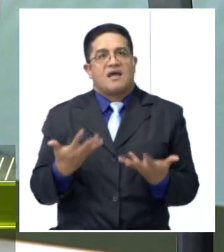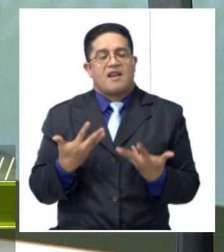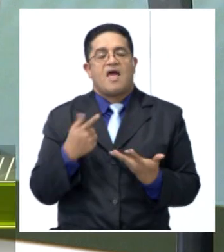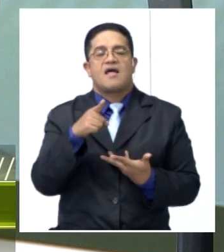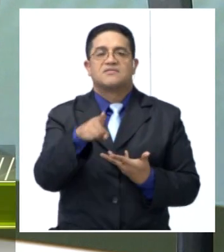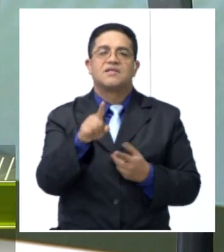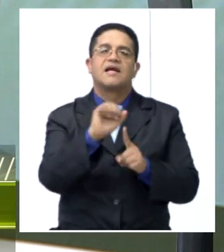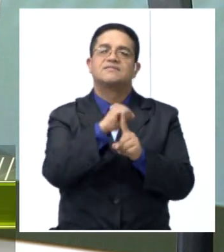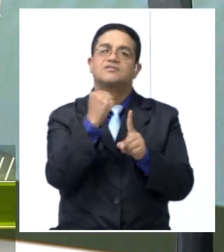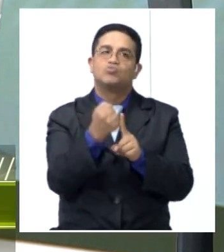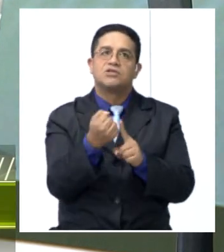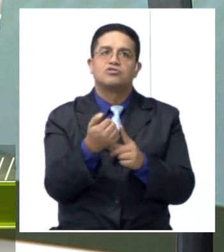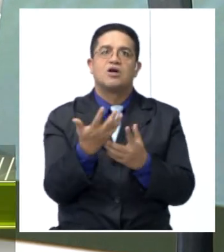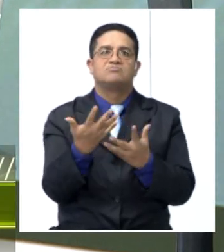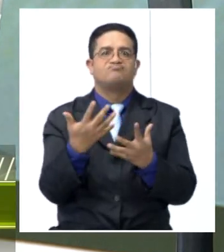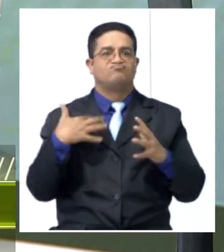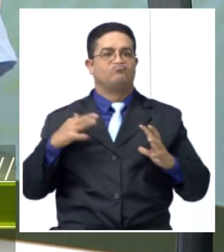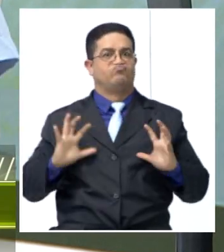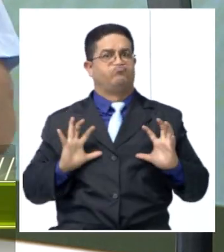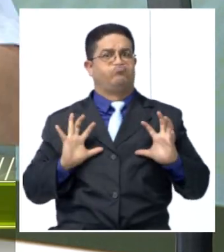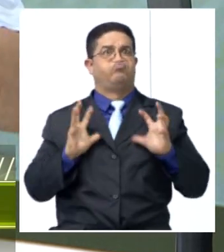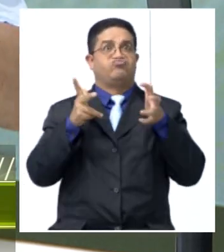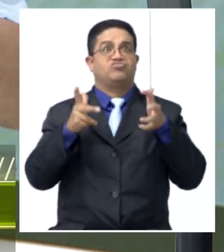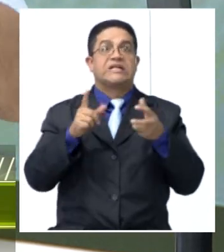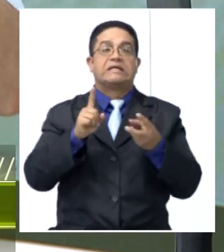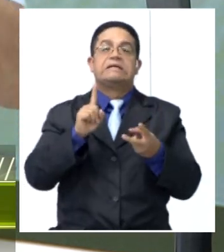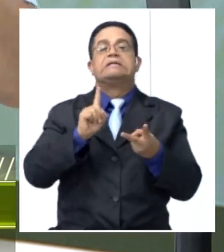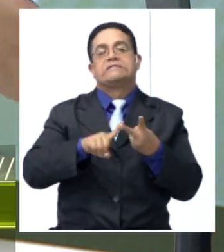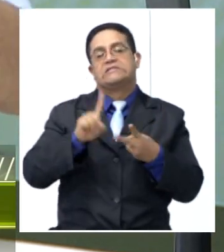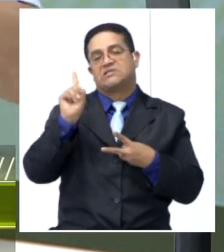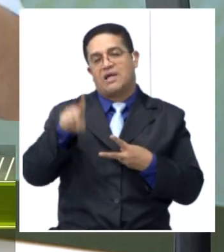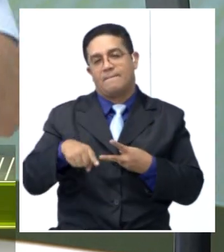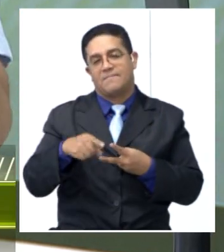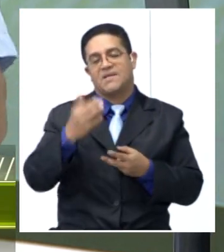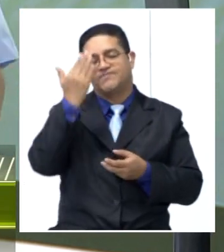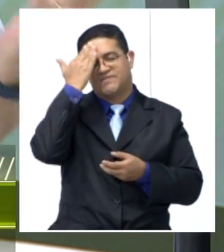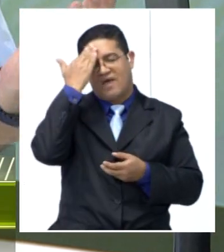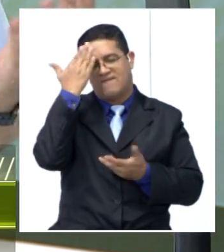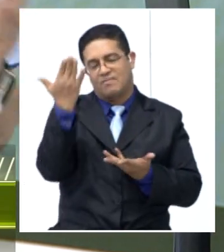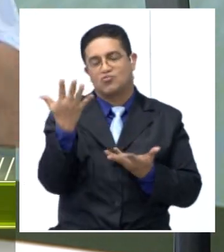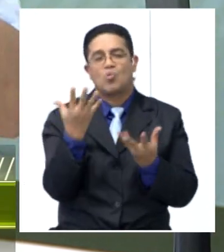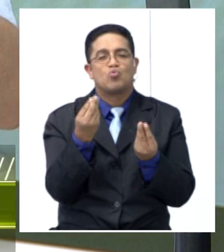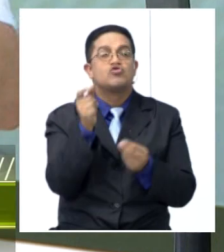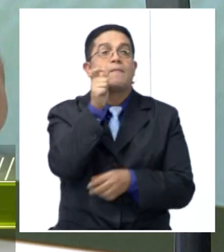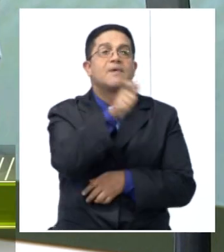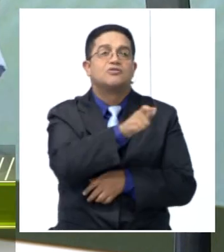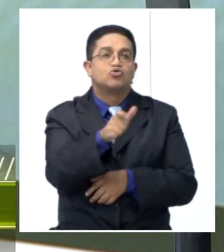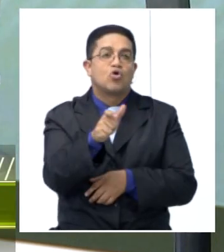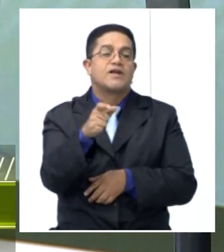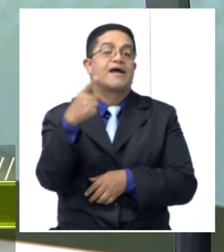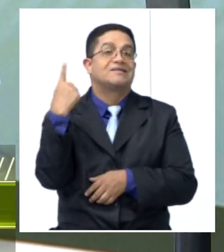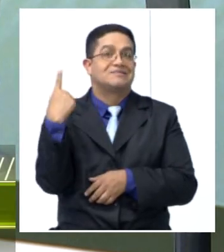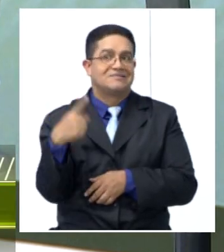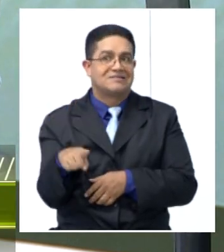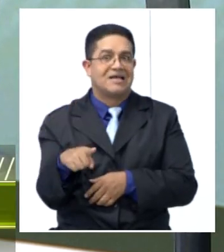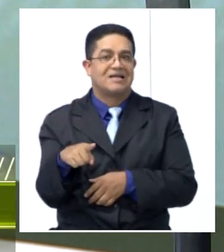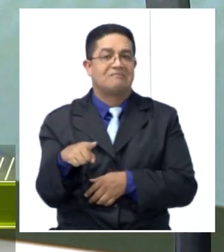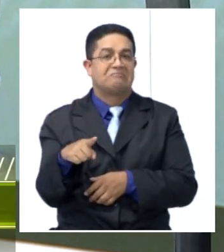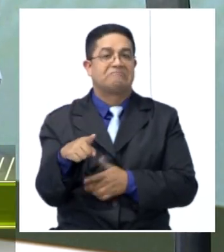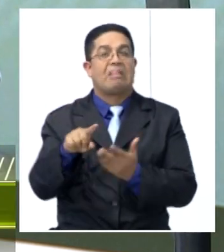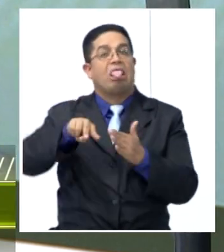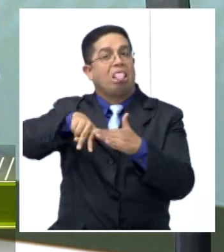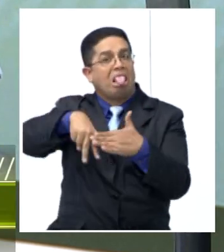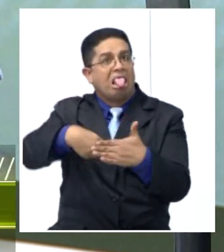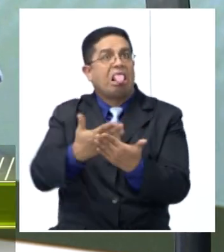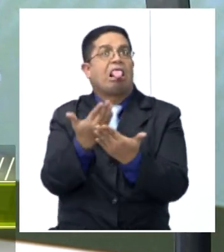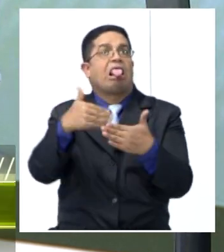situación de estrés, ¿de acuerdo? Y por último, sabemos que, por ejemplo, una persona predispuesta, múltiples trasnochos, una persona que se